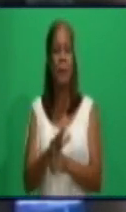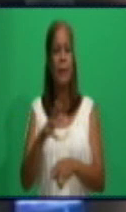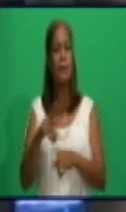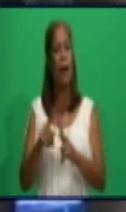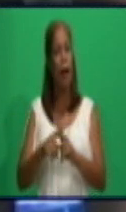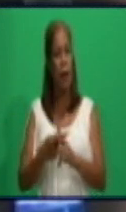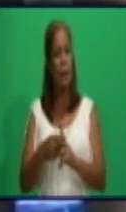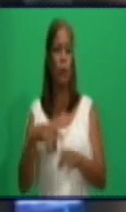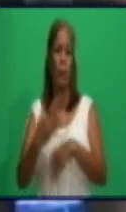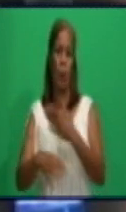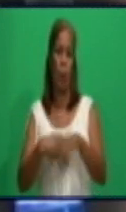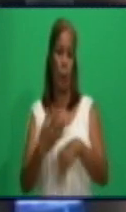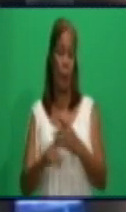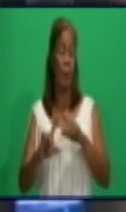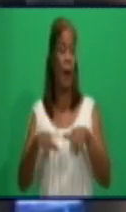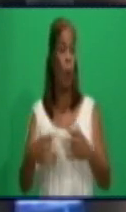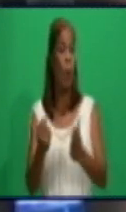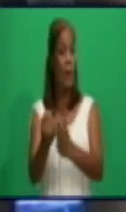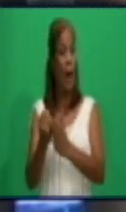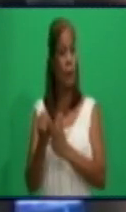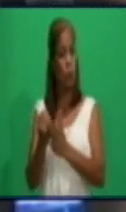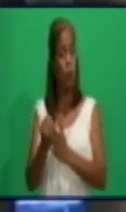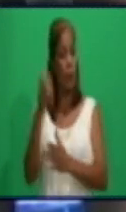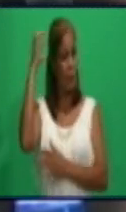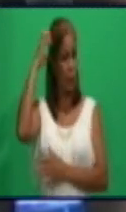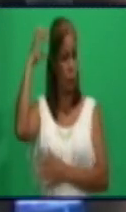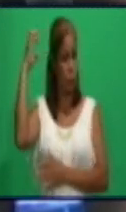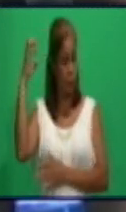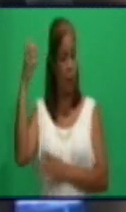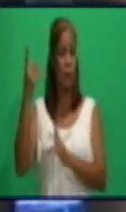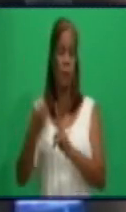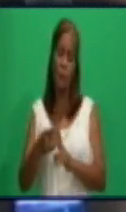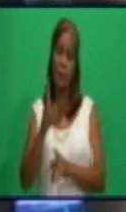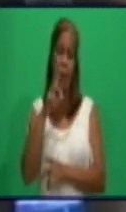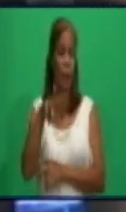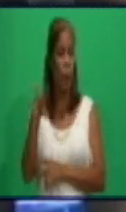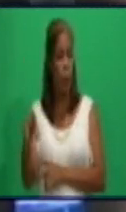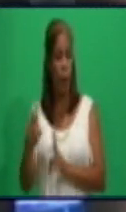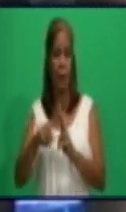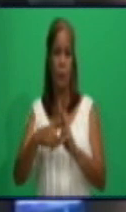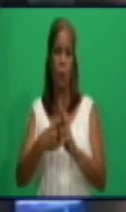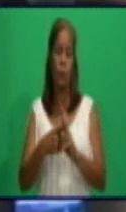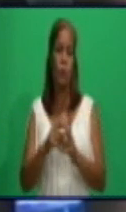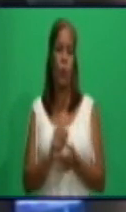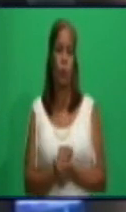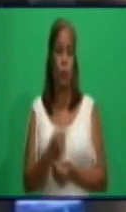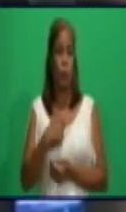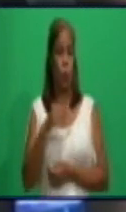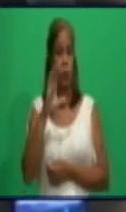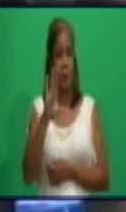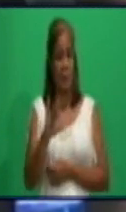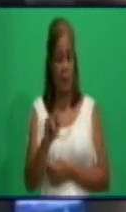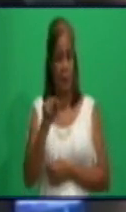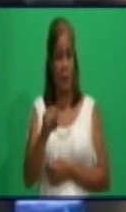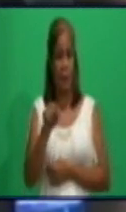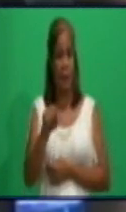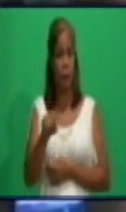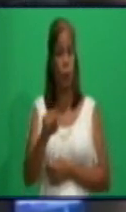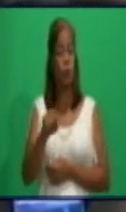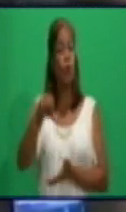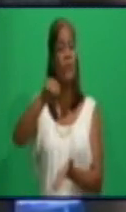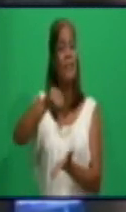ayuda de las autoridades, bueno, se les busca la solución. Rectificar que estos centros son generalmente centros de educación